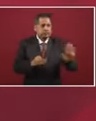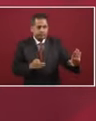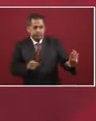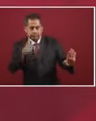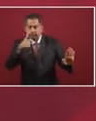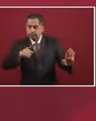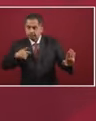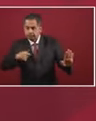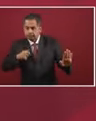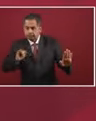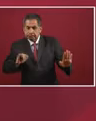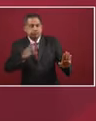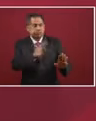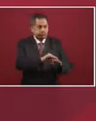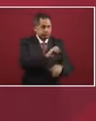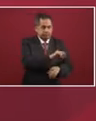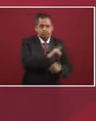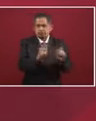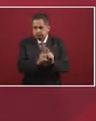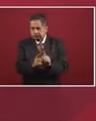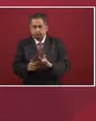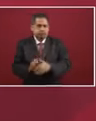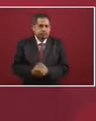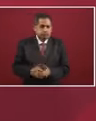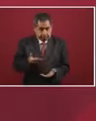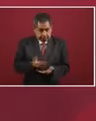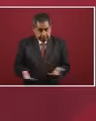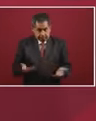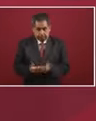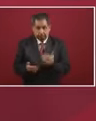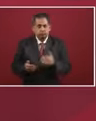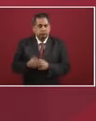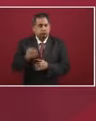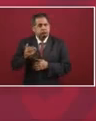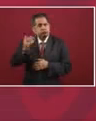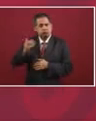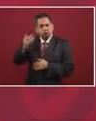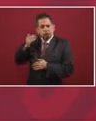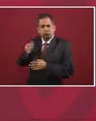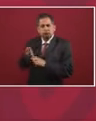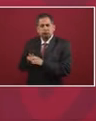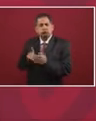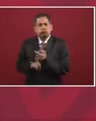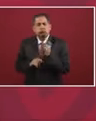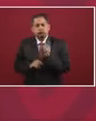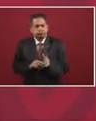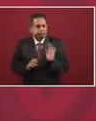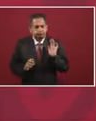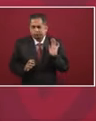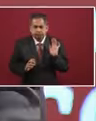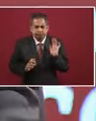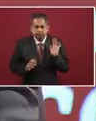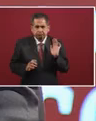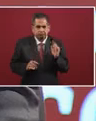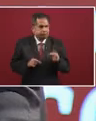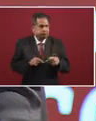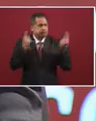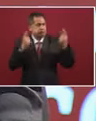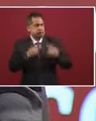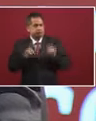o no. Y hasta el día de hoy, por lo que sé de precedentes o antecedentes, no se ha tenido una diferencia